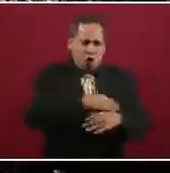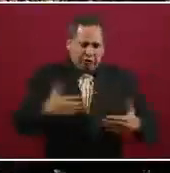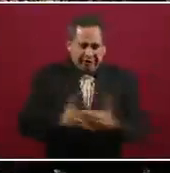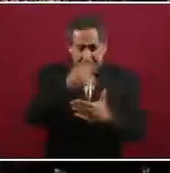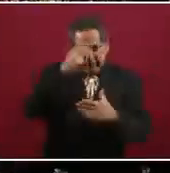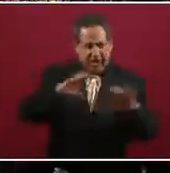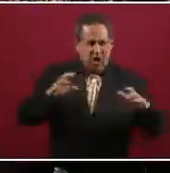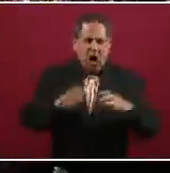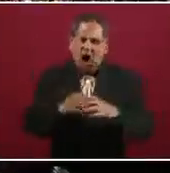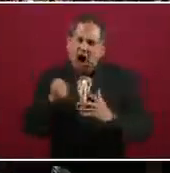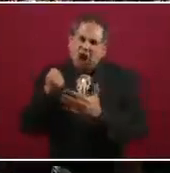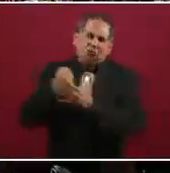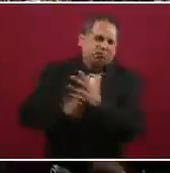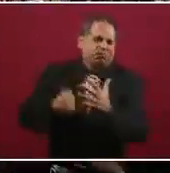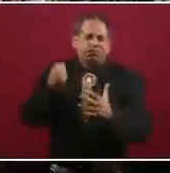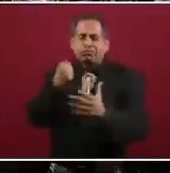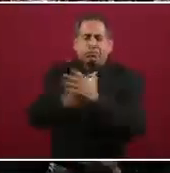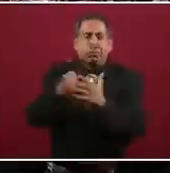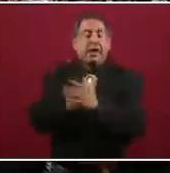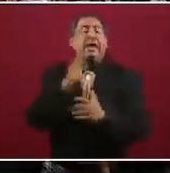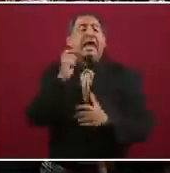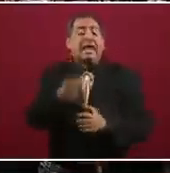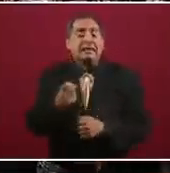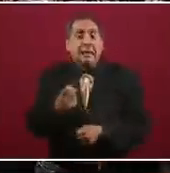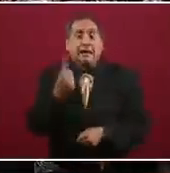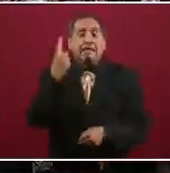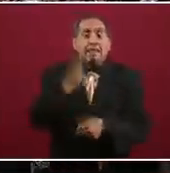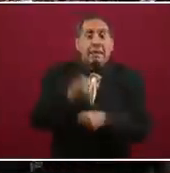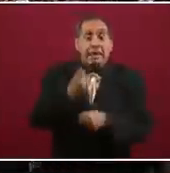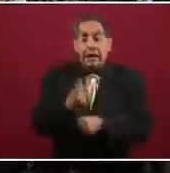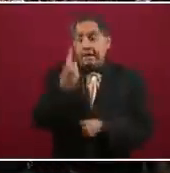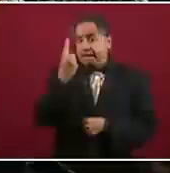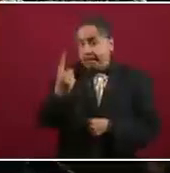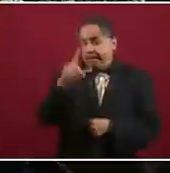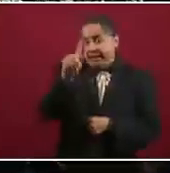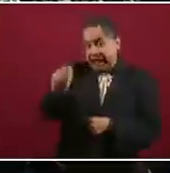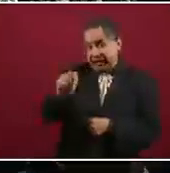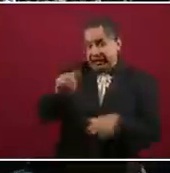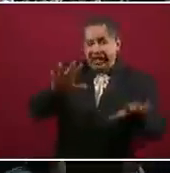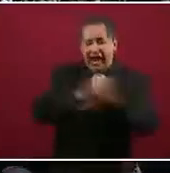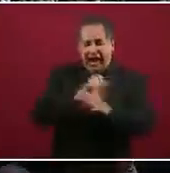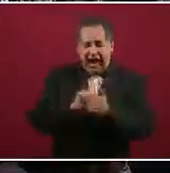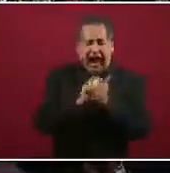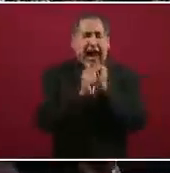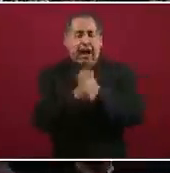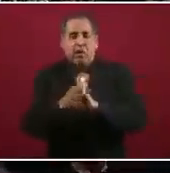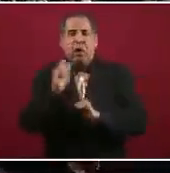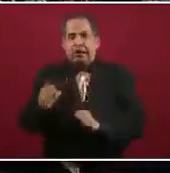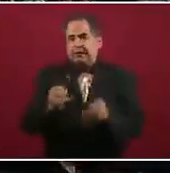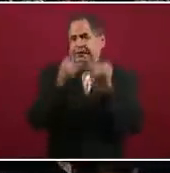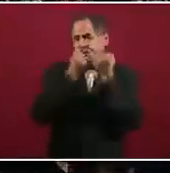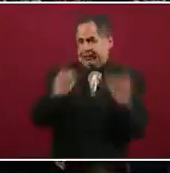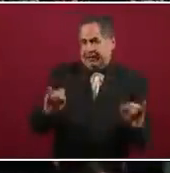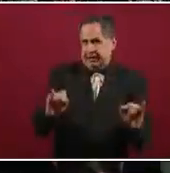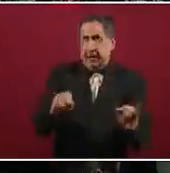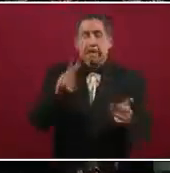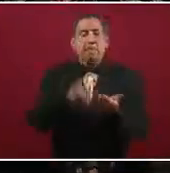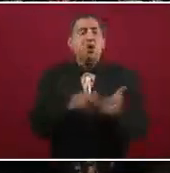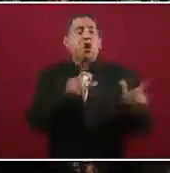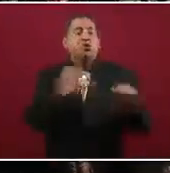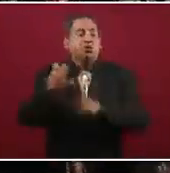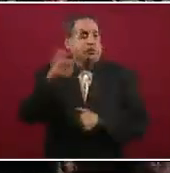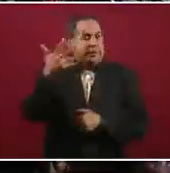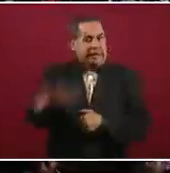protagonistas de la primera gran transformación histórica de nuestra patria. El grito del 16 de septiembre de